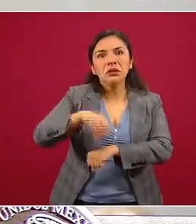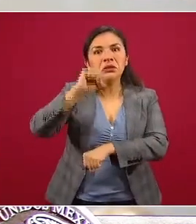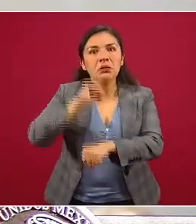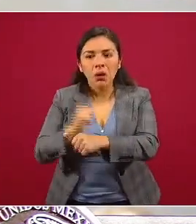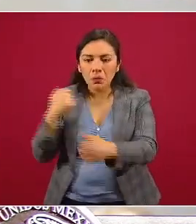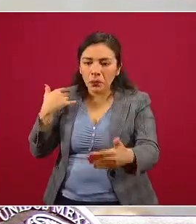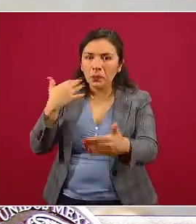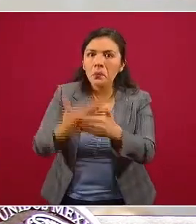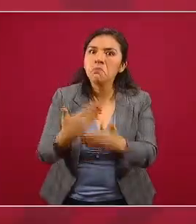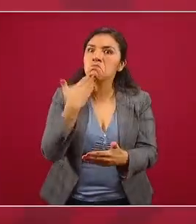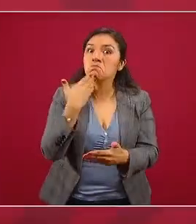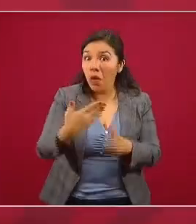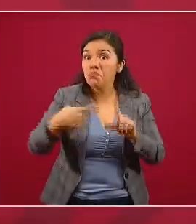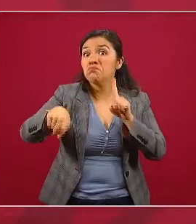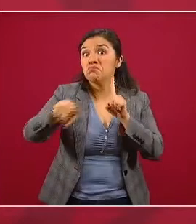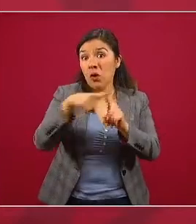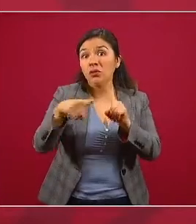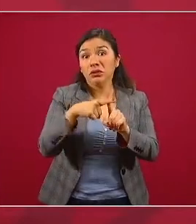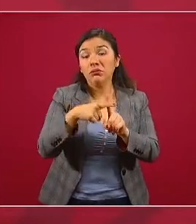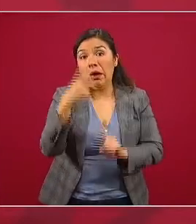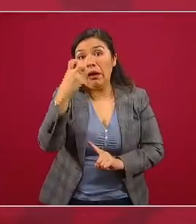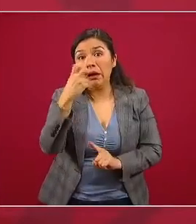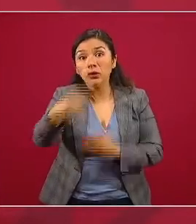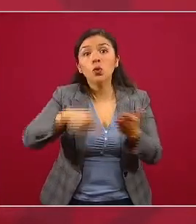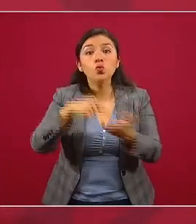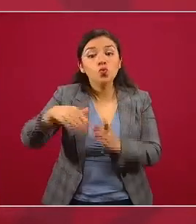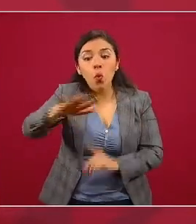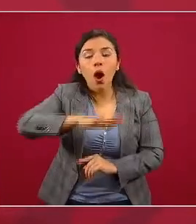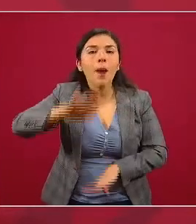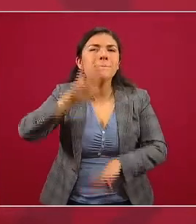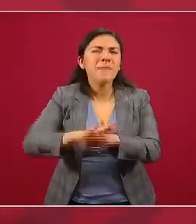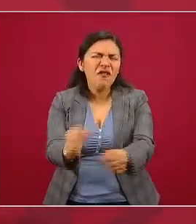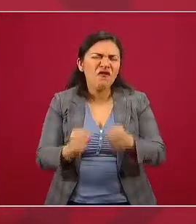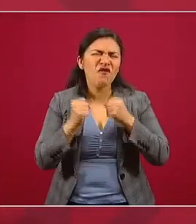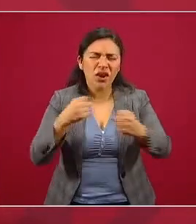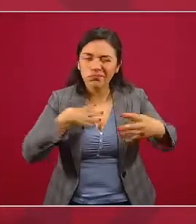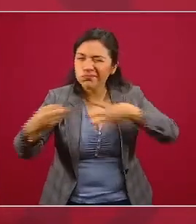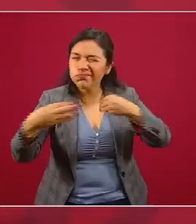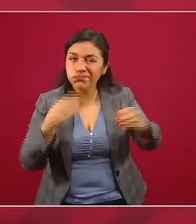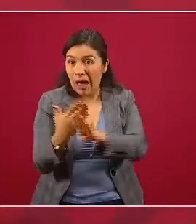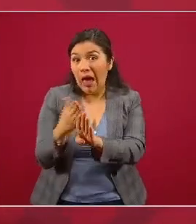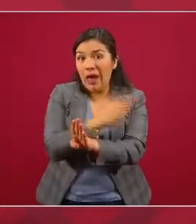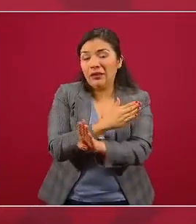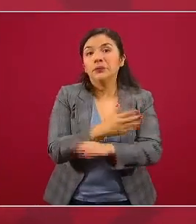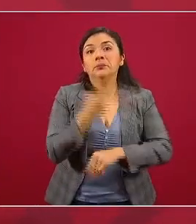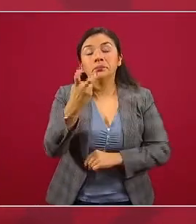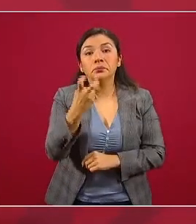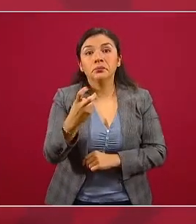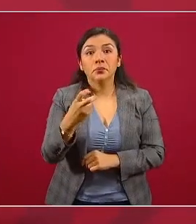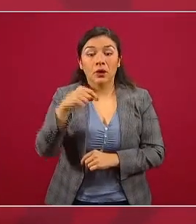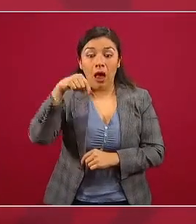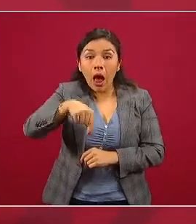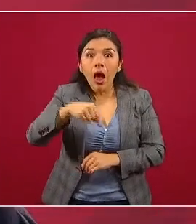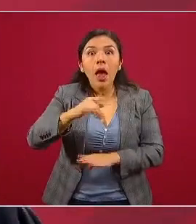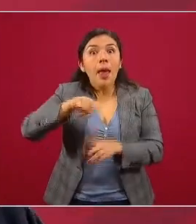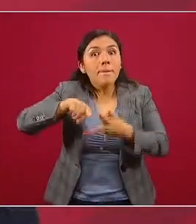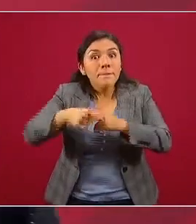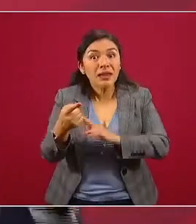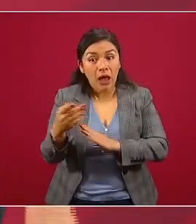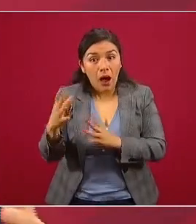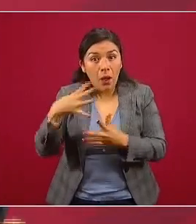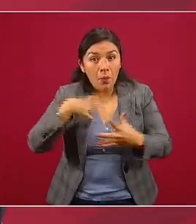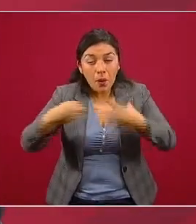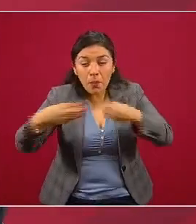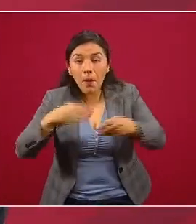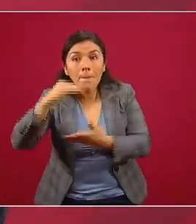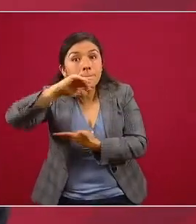una noticia muy positiva porque es la zona de la mayor intensidad epidémica. Si en la zona de mayor intensidad epidémica empieza